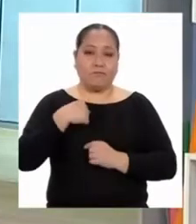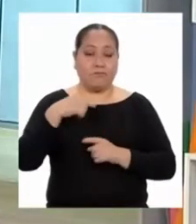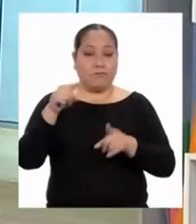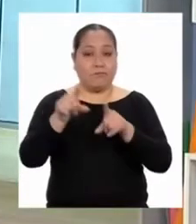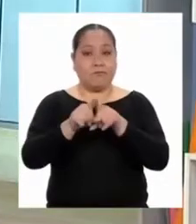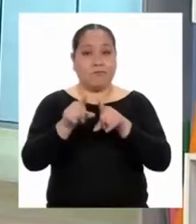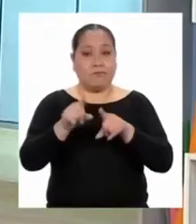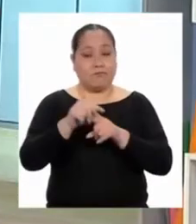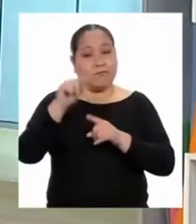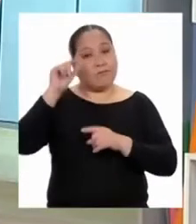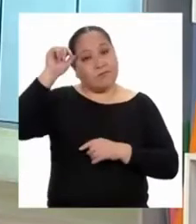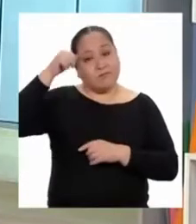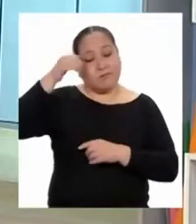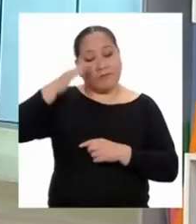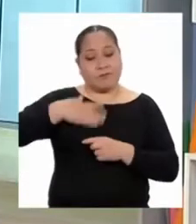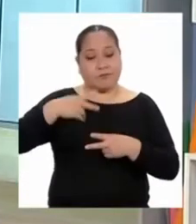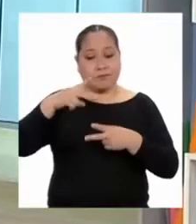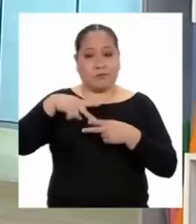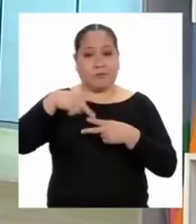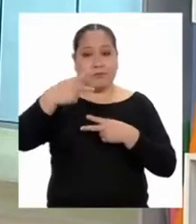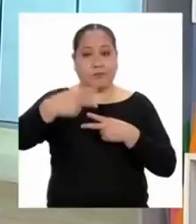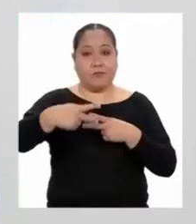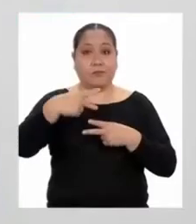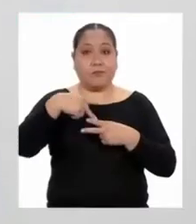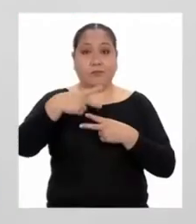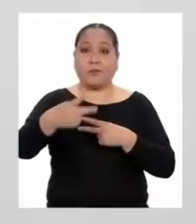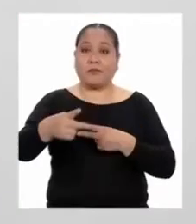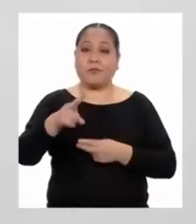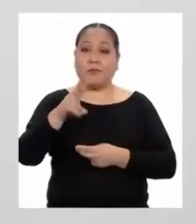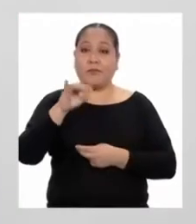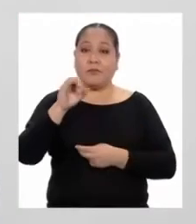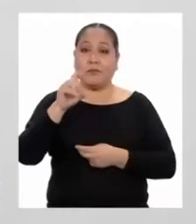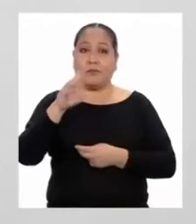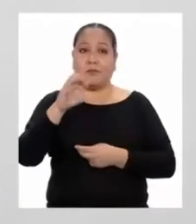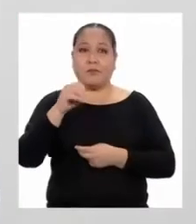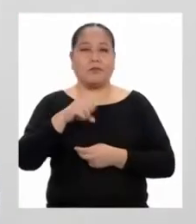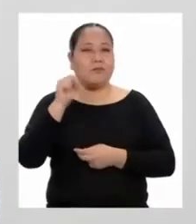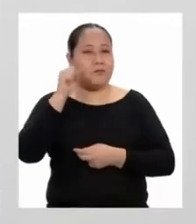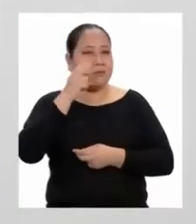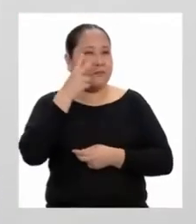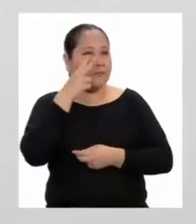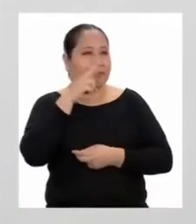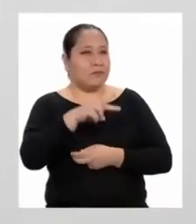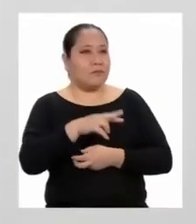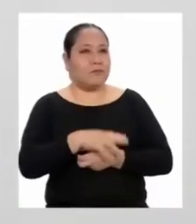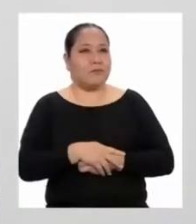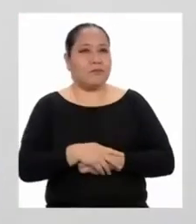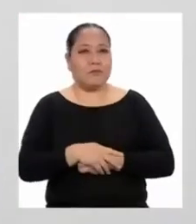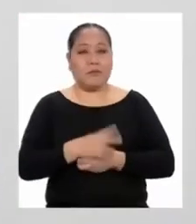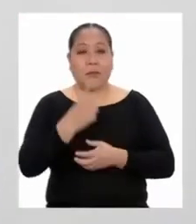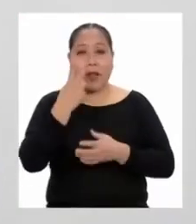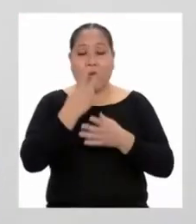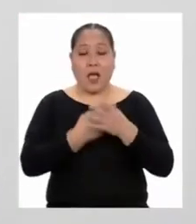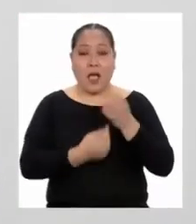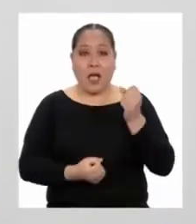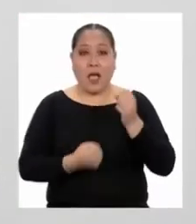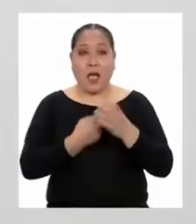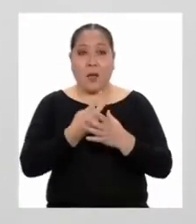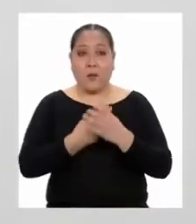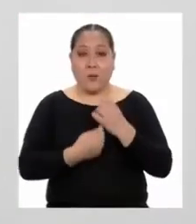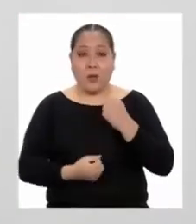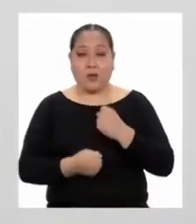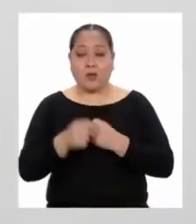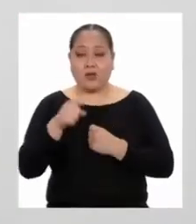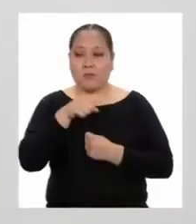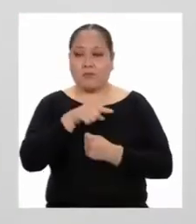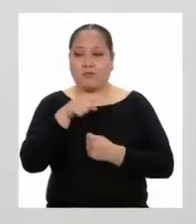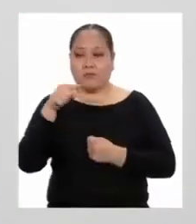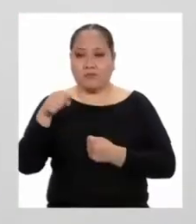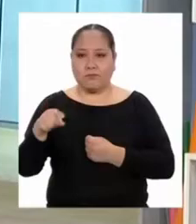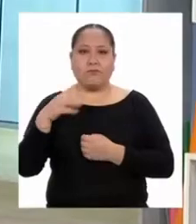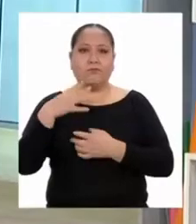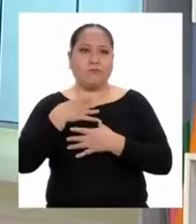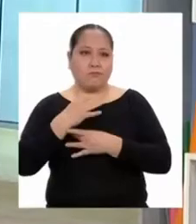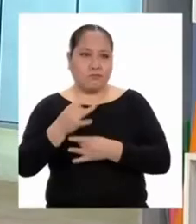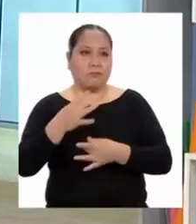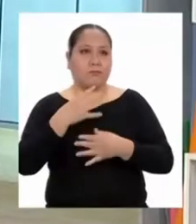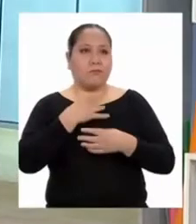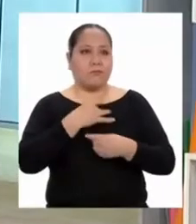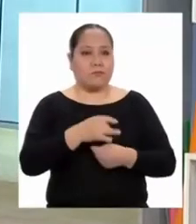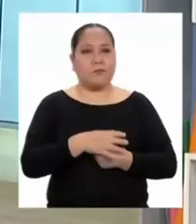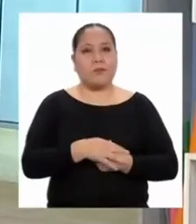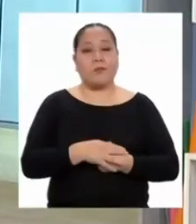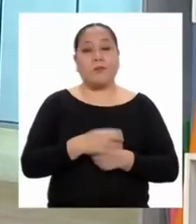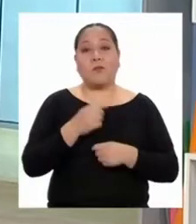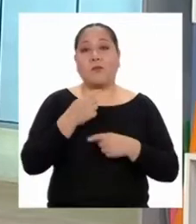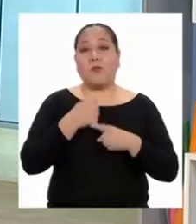recordé el caso de mis vecinos, los Vilca. Lo alcancé a ver. Ambos casos estuvieron muy interesantes. Pero